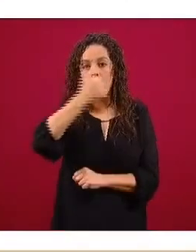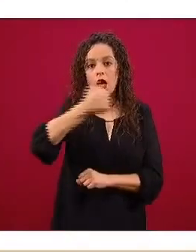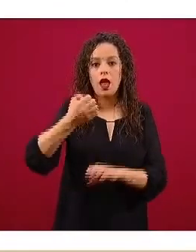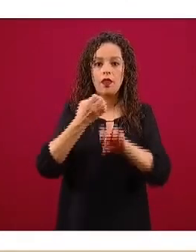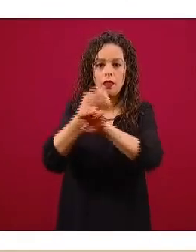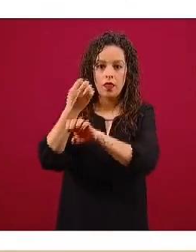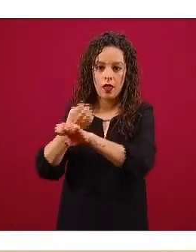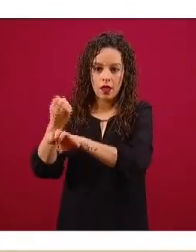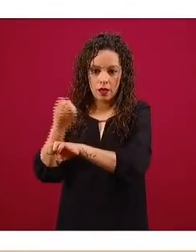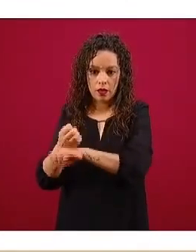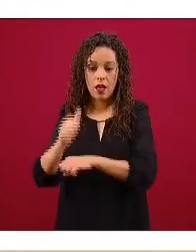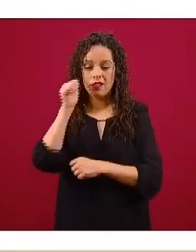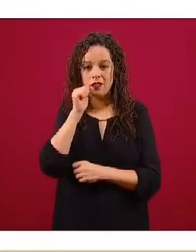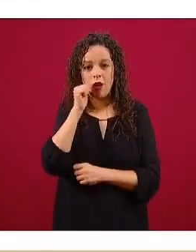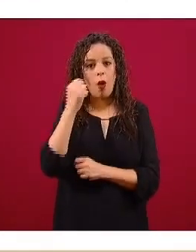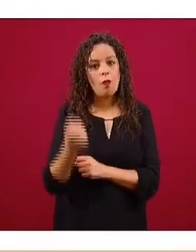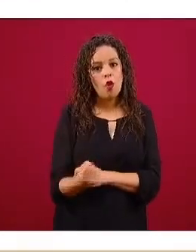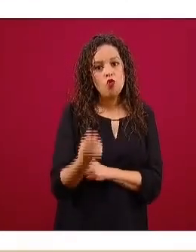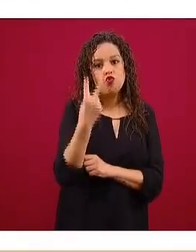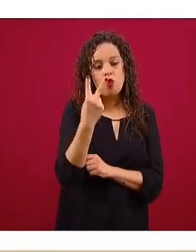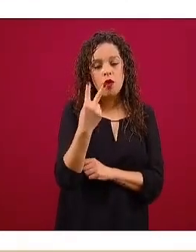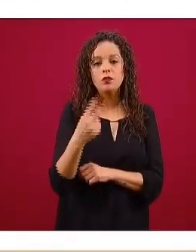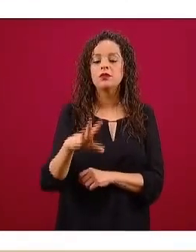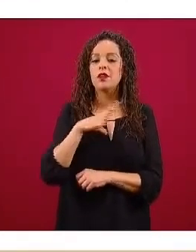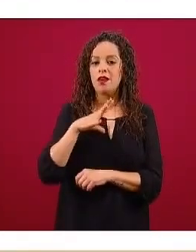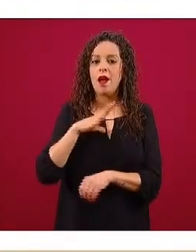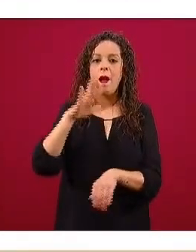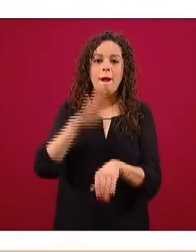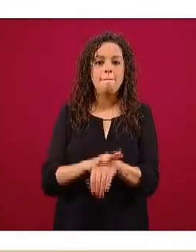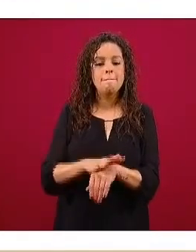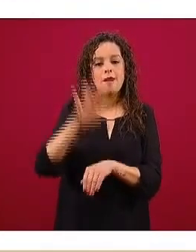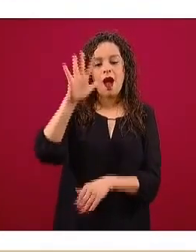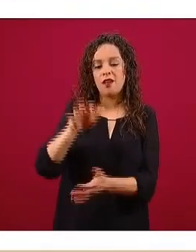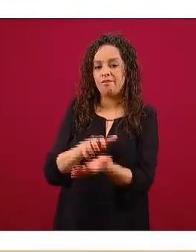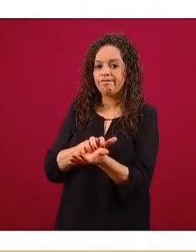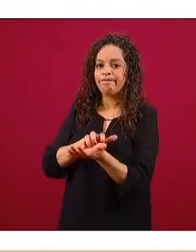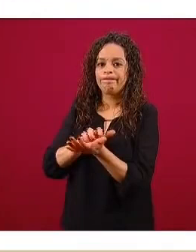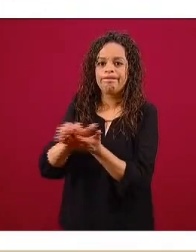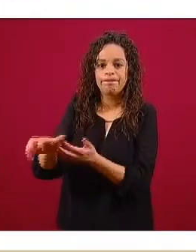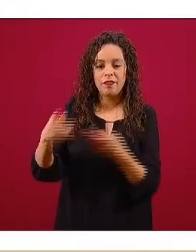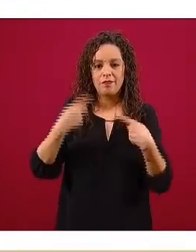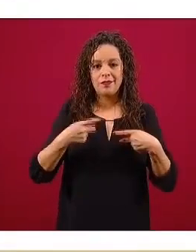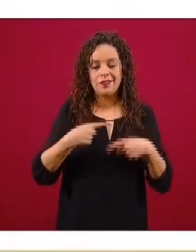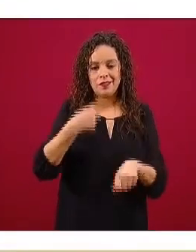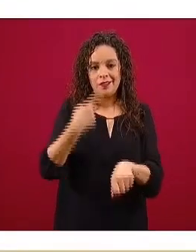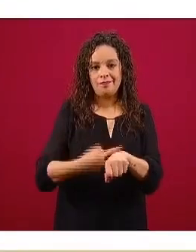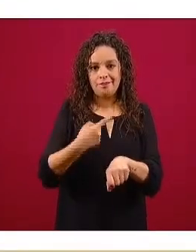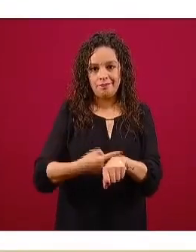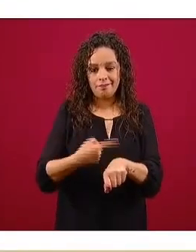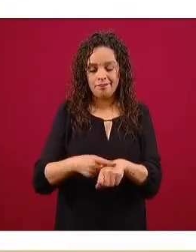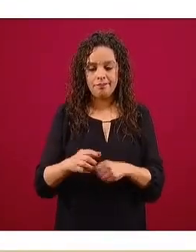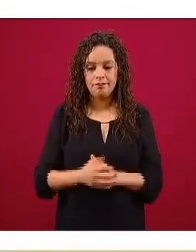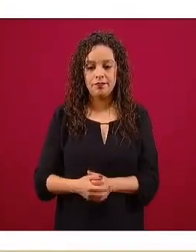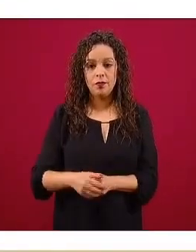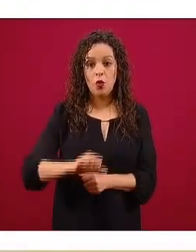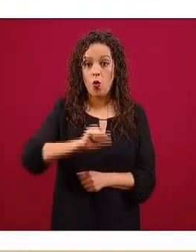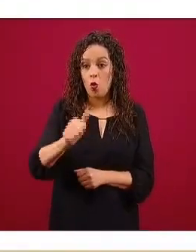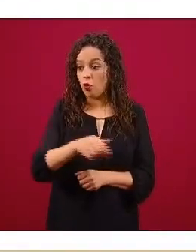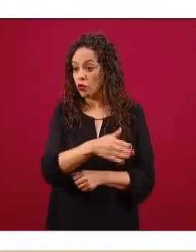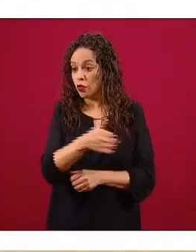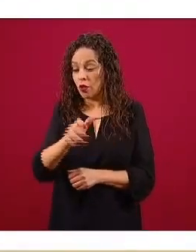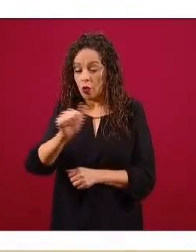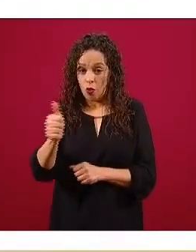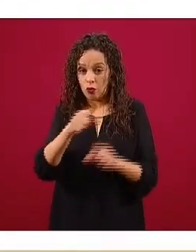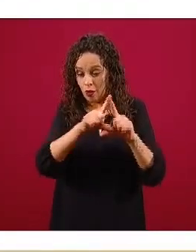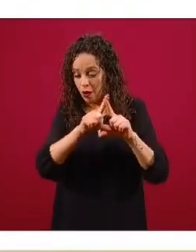han sido dos las entidades federativas que han mantenido la mayor carga acumulada. Las demás se mantienen en